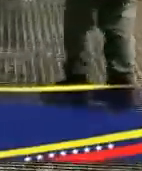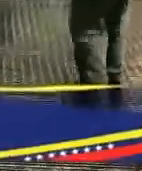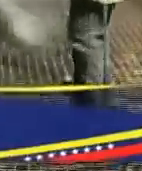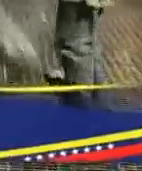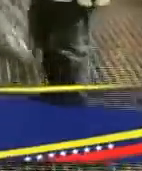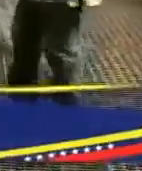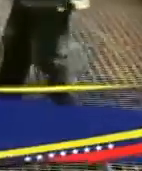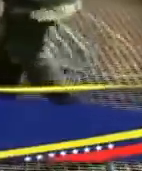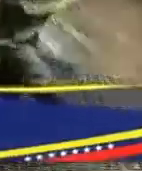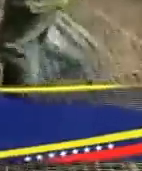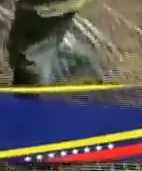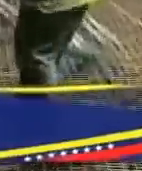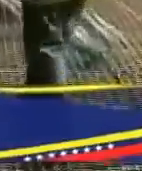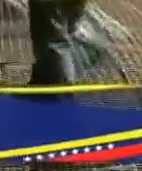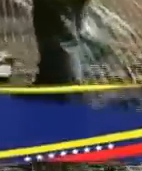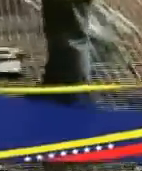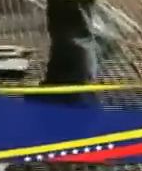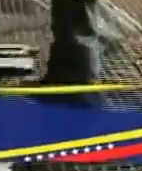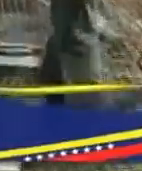Hurtado.